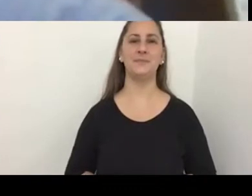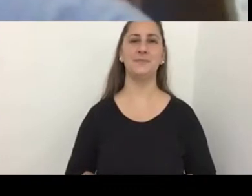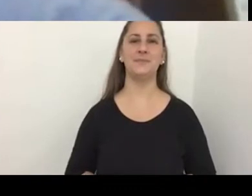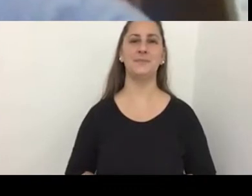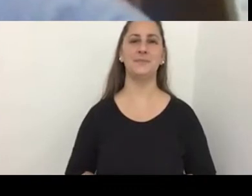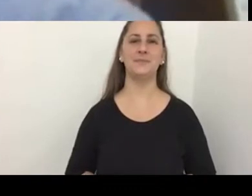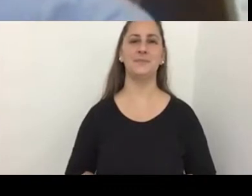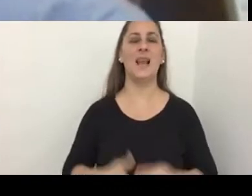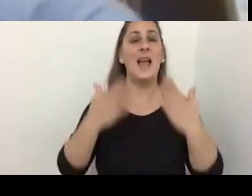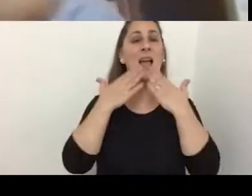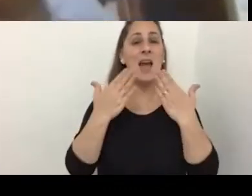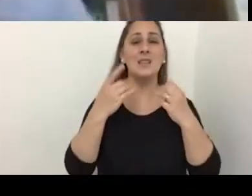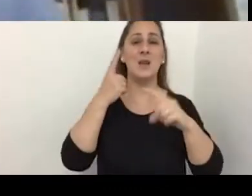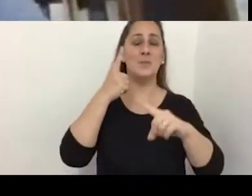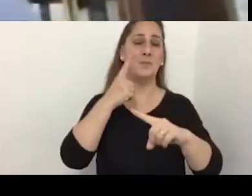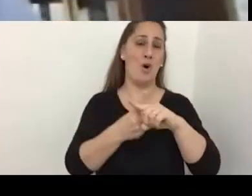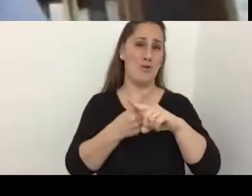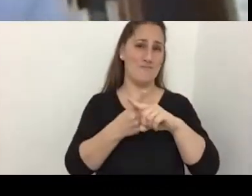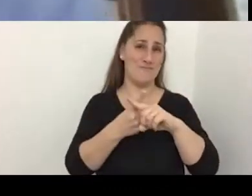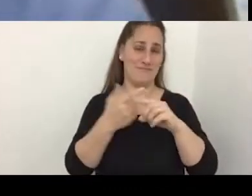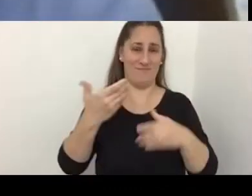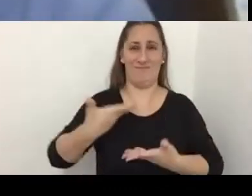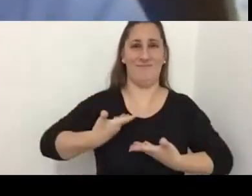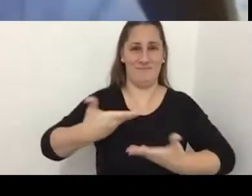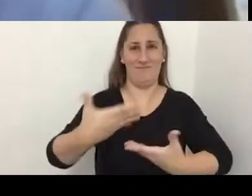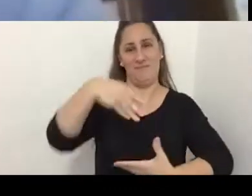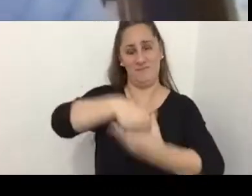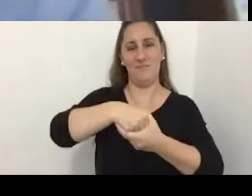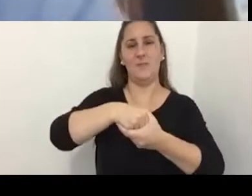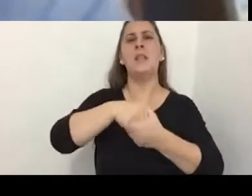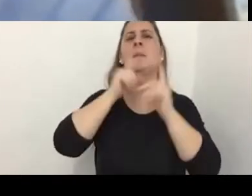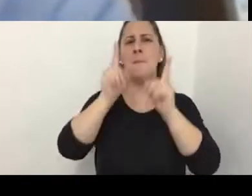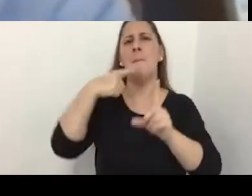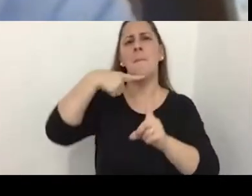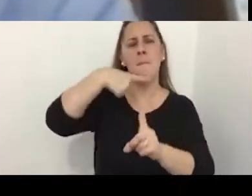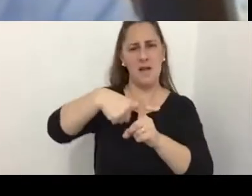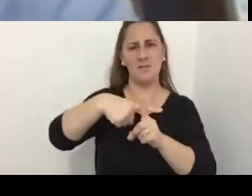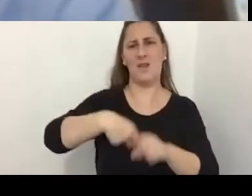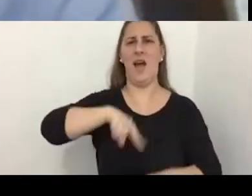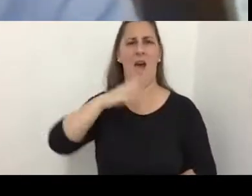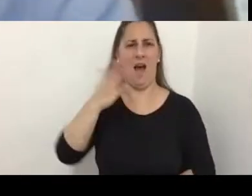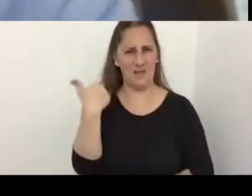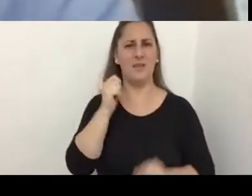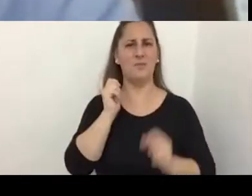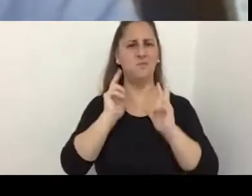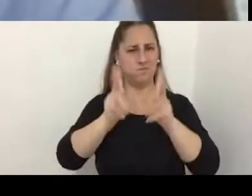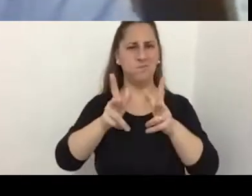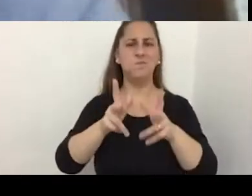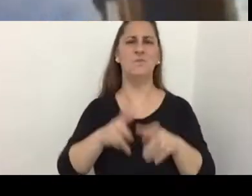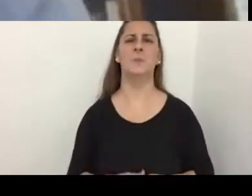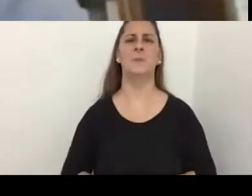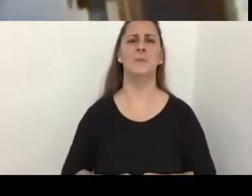por participar, por permitirme participar en esta actividad, y me sumo, la otra vez lo había creo